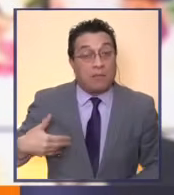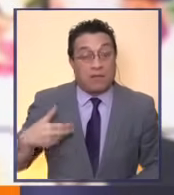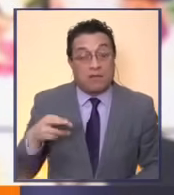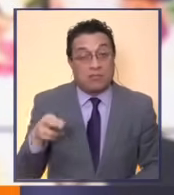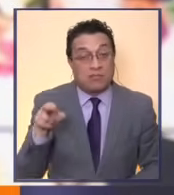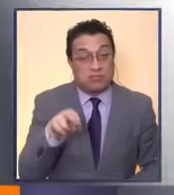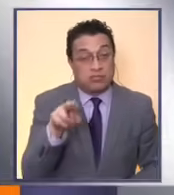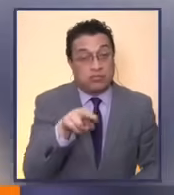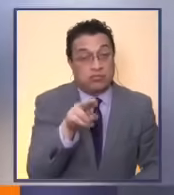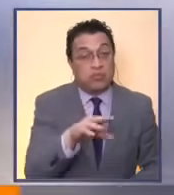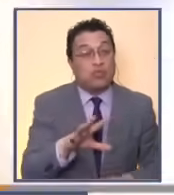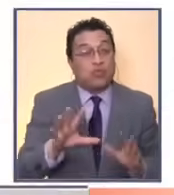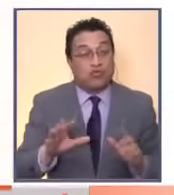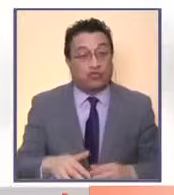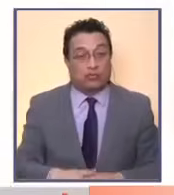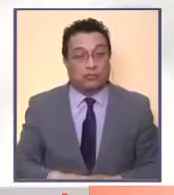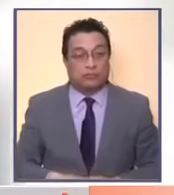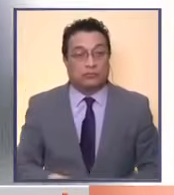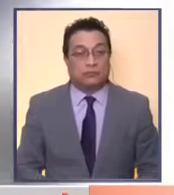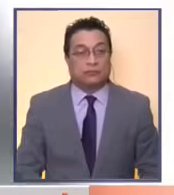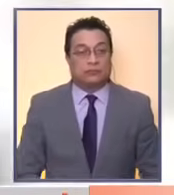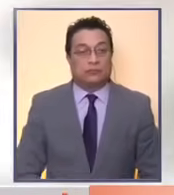menudo.